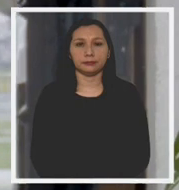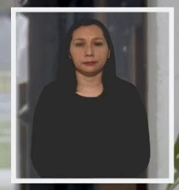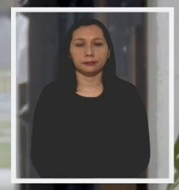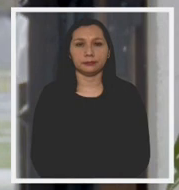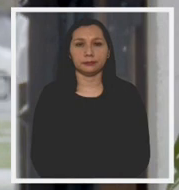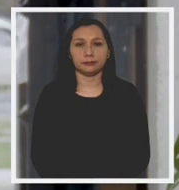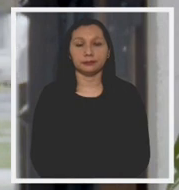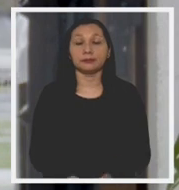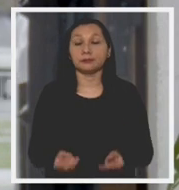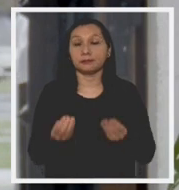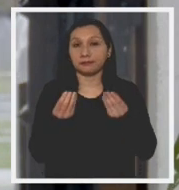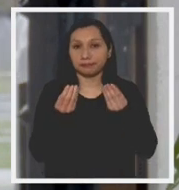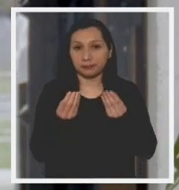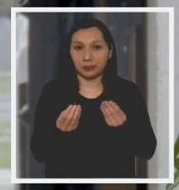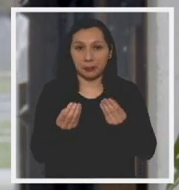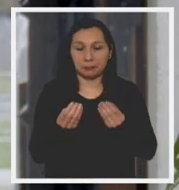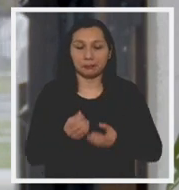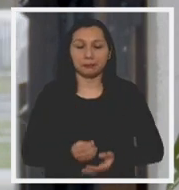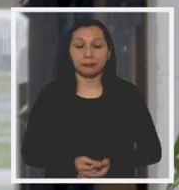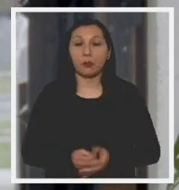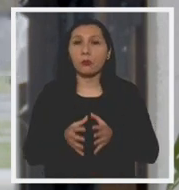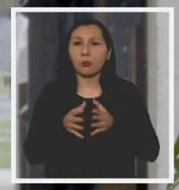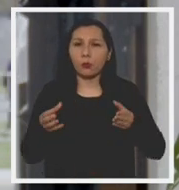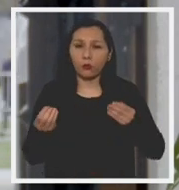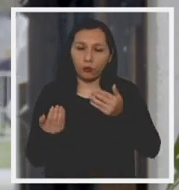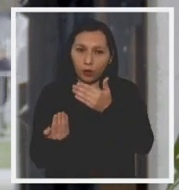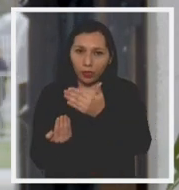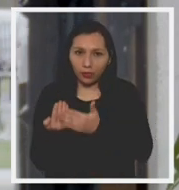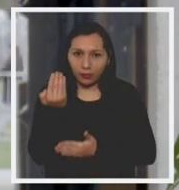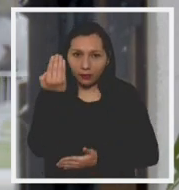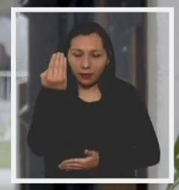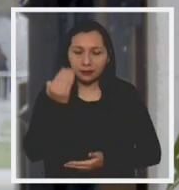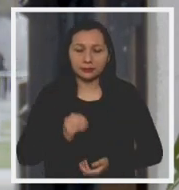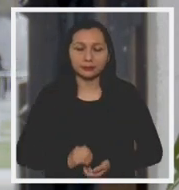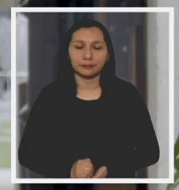ahora entonces las palabras del presidente de la República. Muy buenos días.